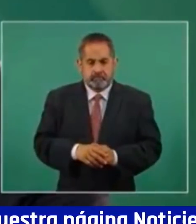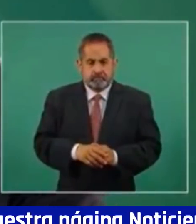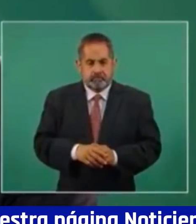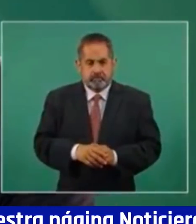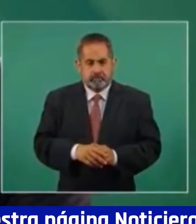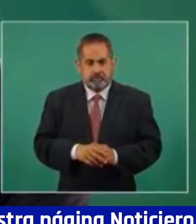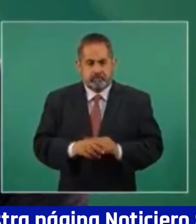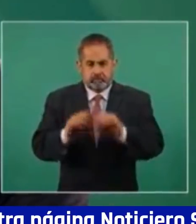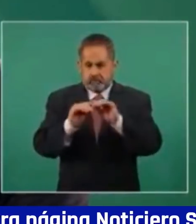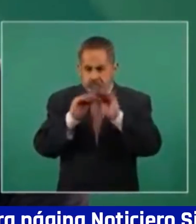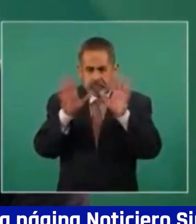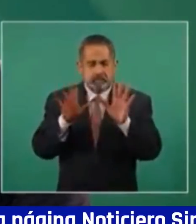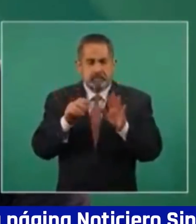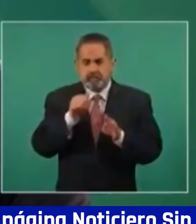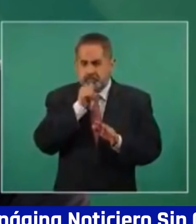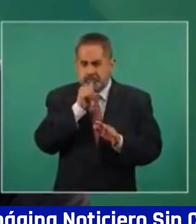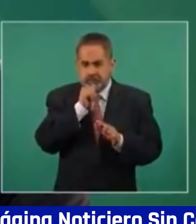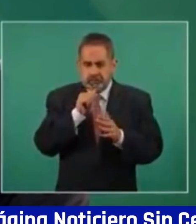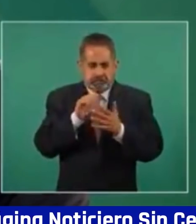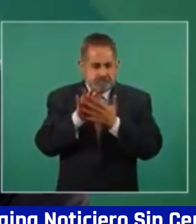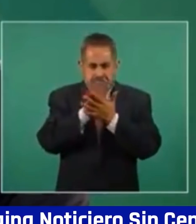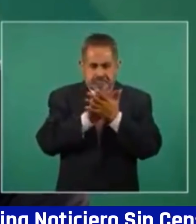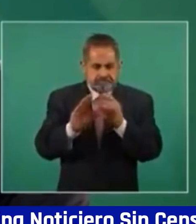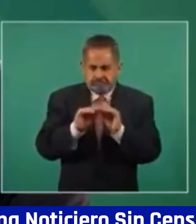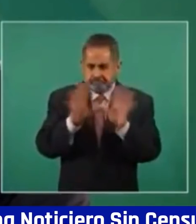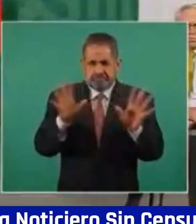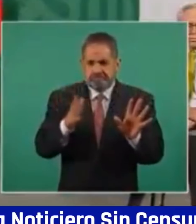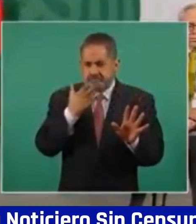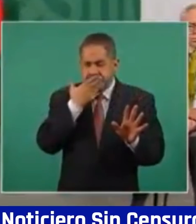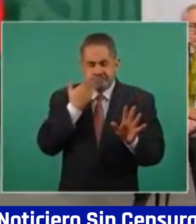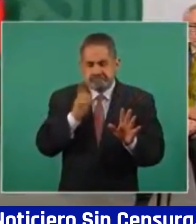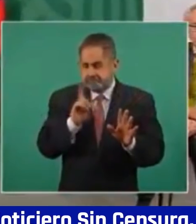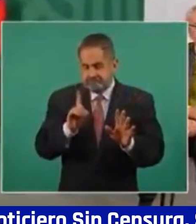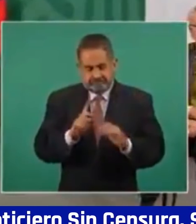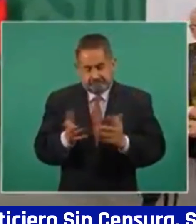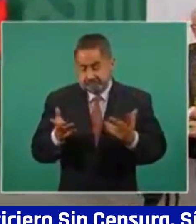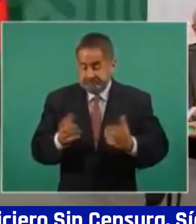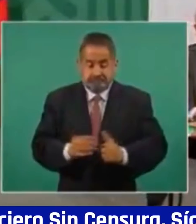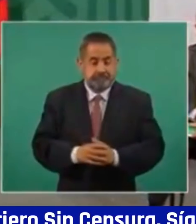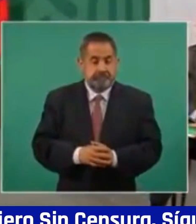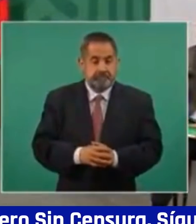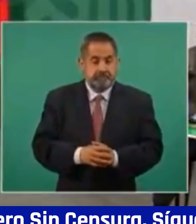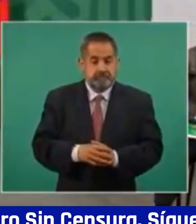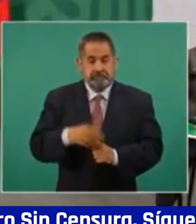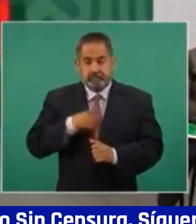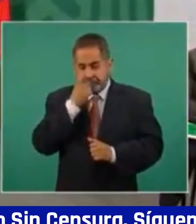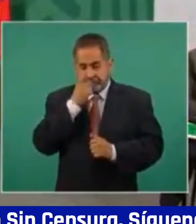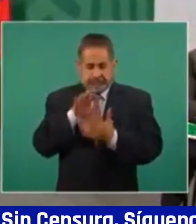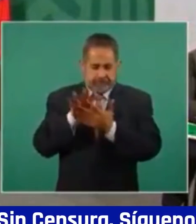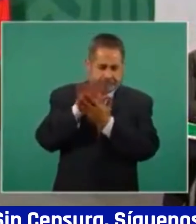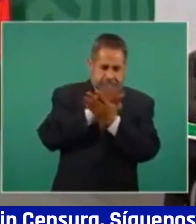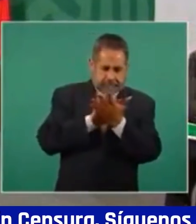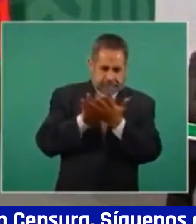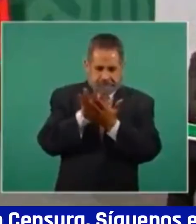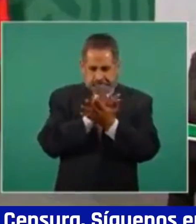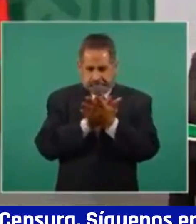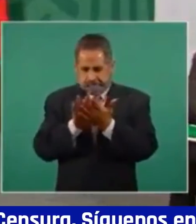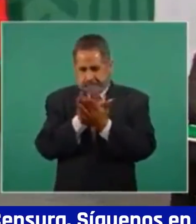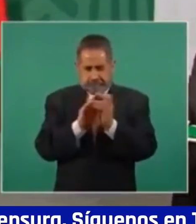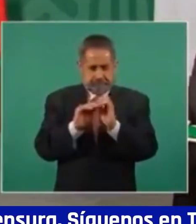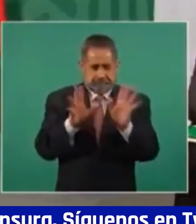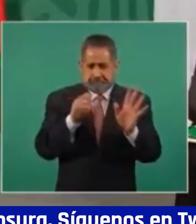no clara en este caso, diría yo ambigua,